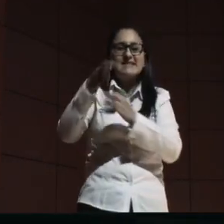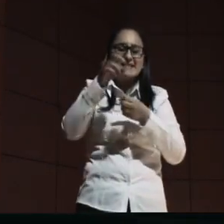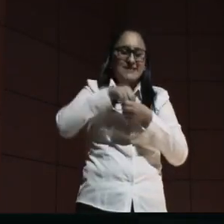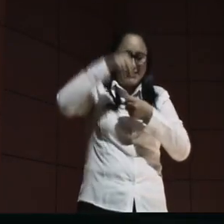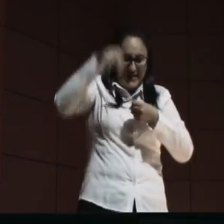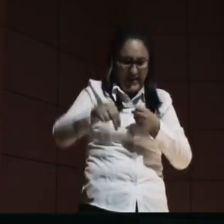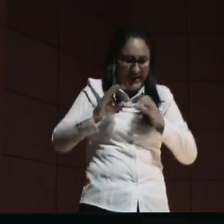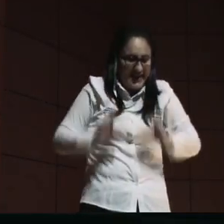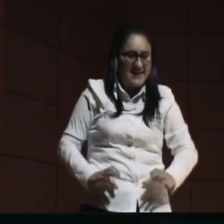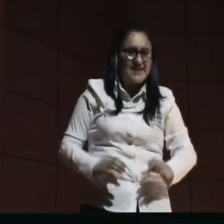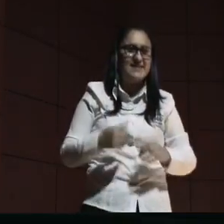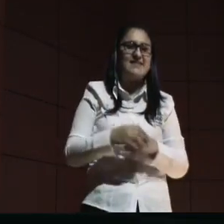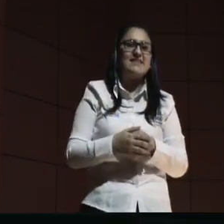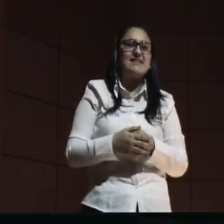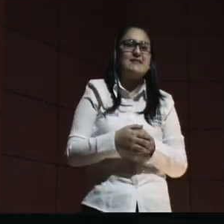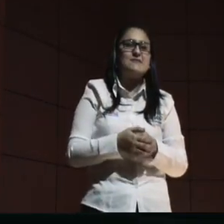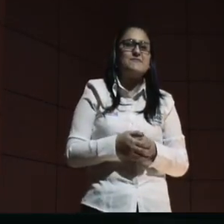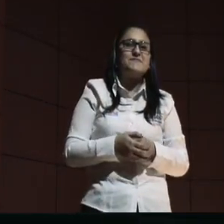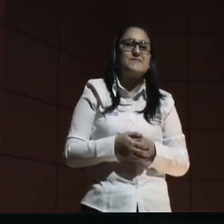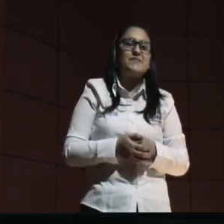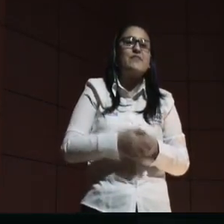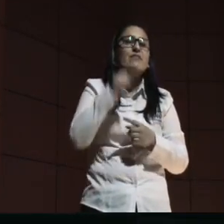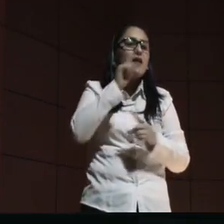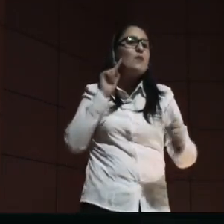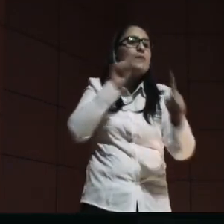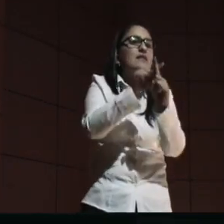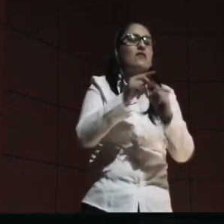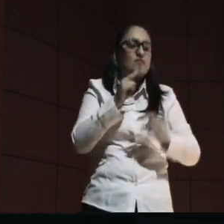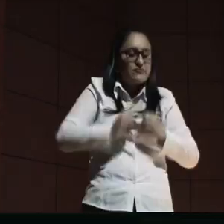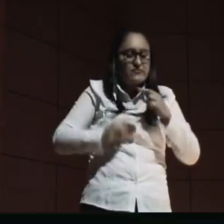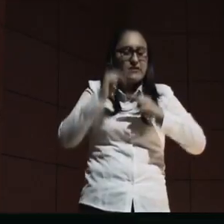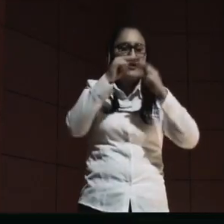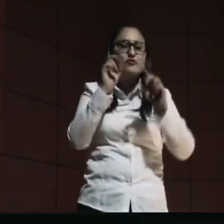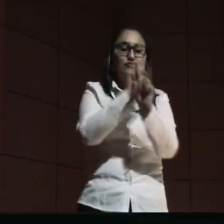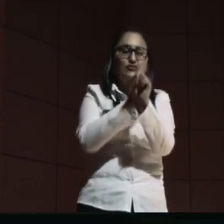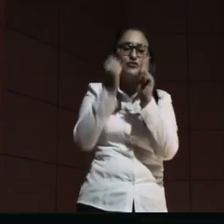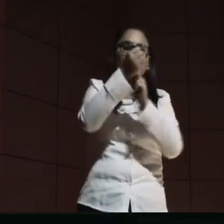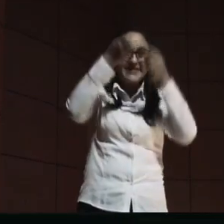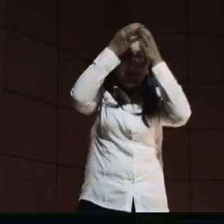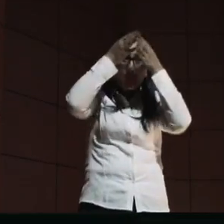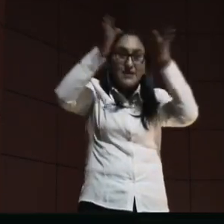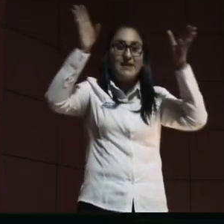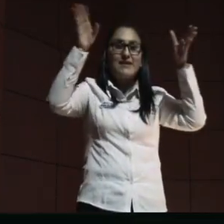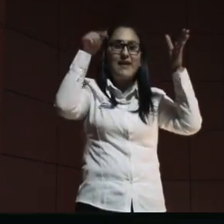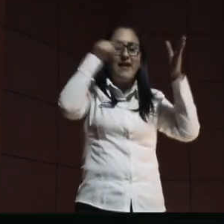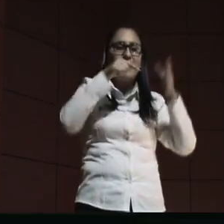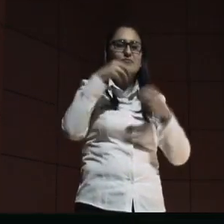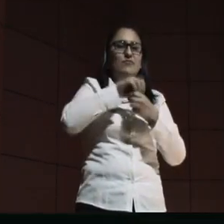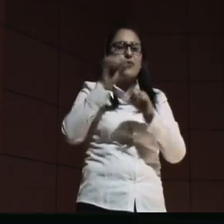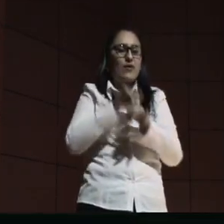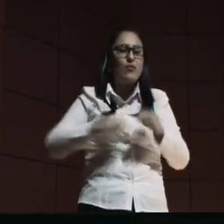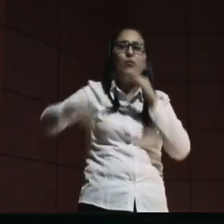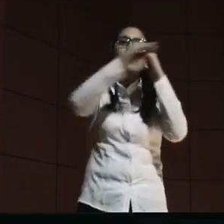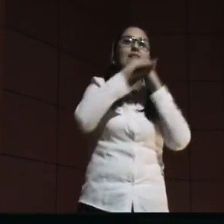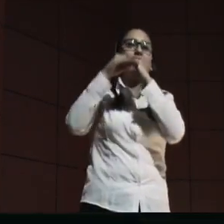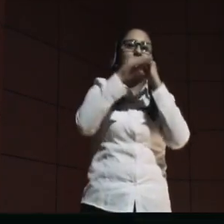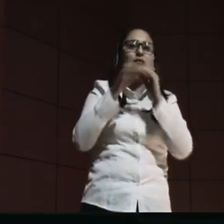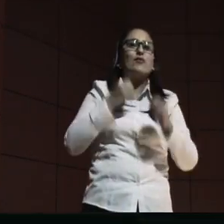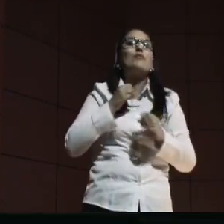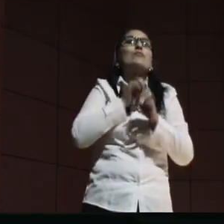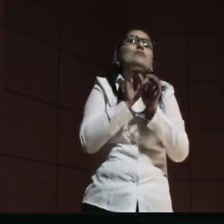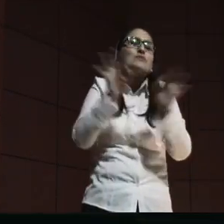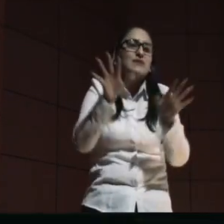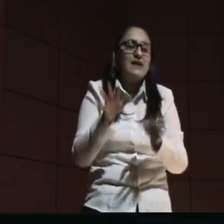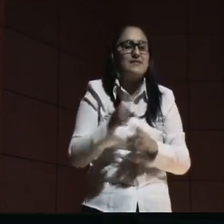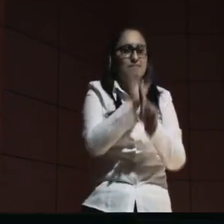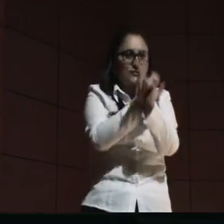ciudadanía. Abro comillas. El objetivo es construir una sociedad democrática en la que la igualdad de oportunidades